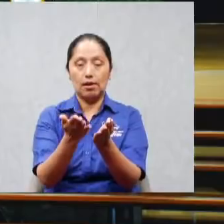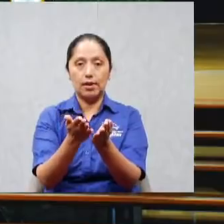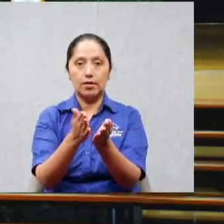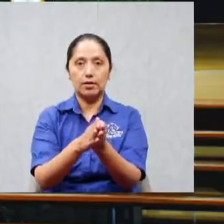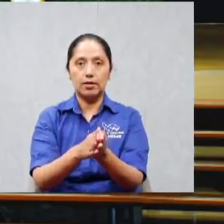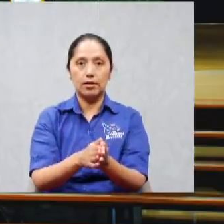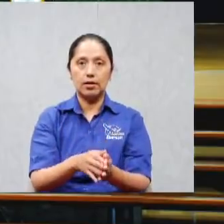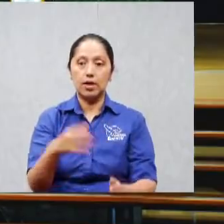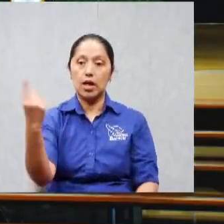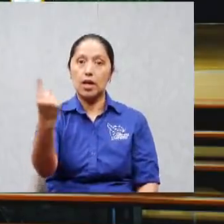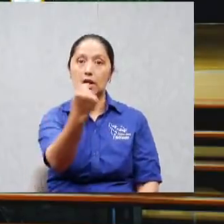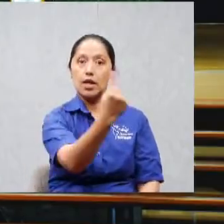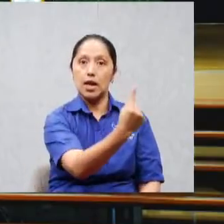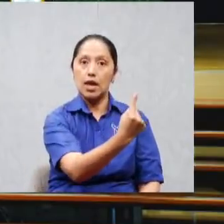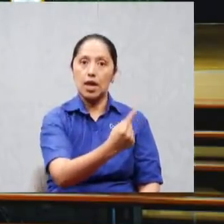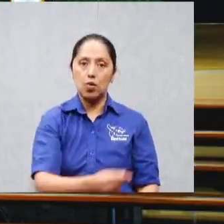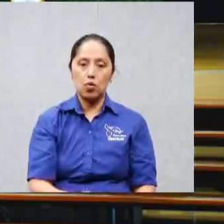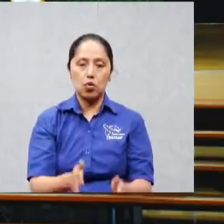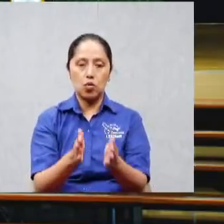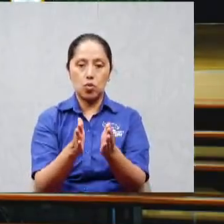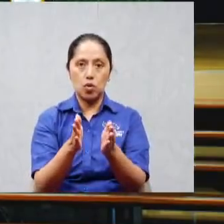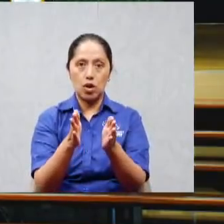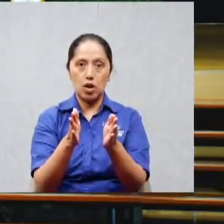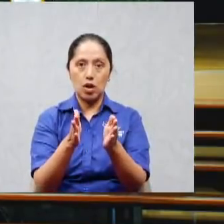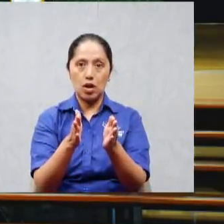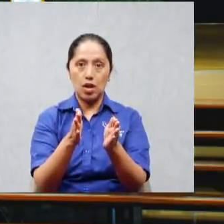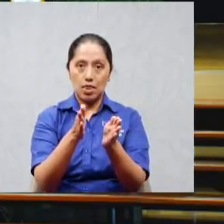cada uno de ustedes se la entrega al hermano que tiene a la par